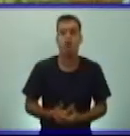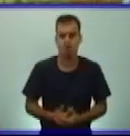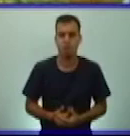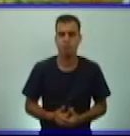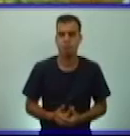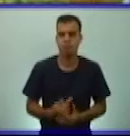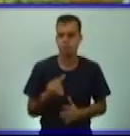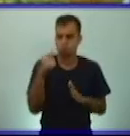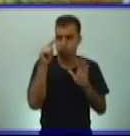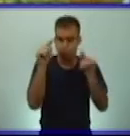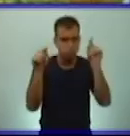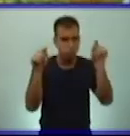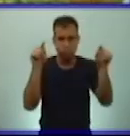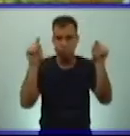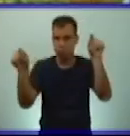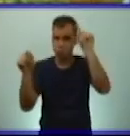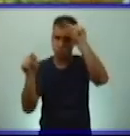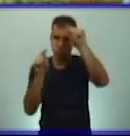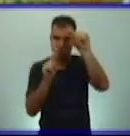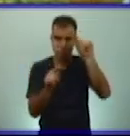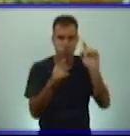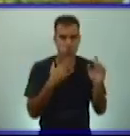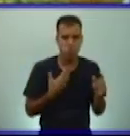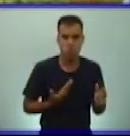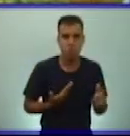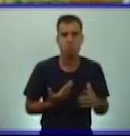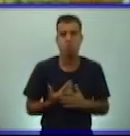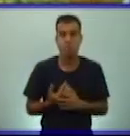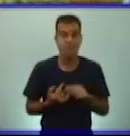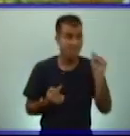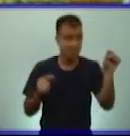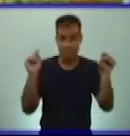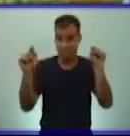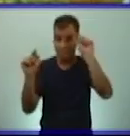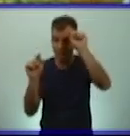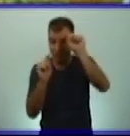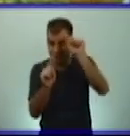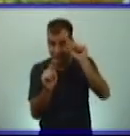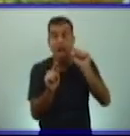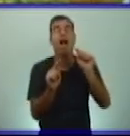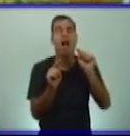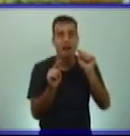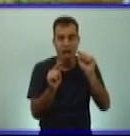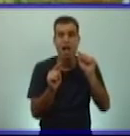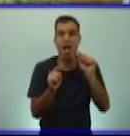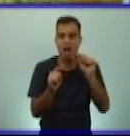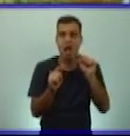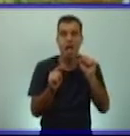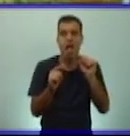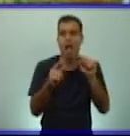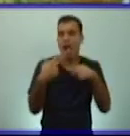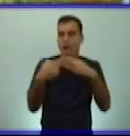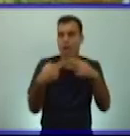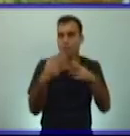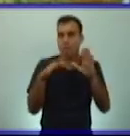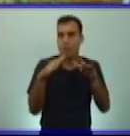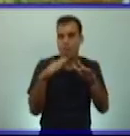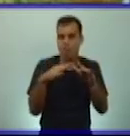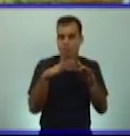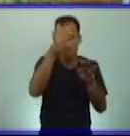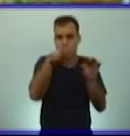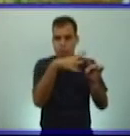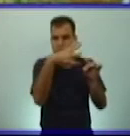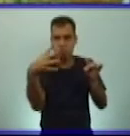sus puntos extremos. Quiero destacar que en cada punto extremo su ubicación la daremos según las coordenadas geográficas en